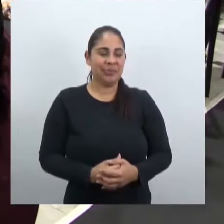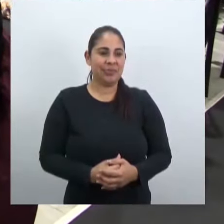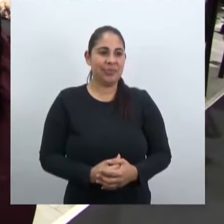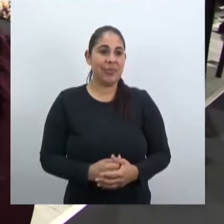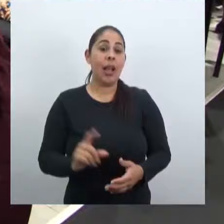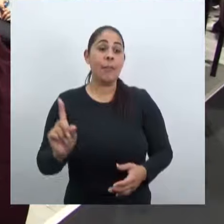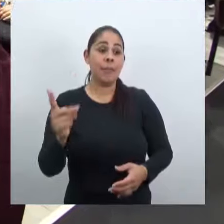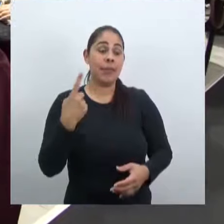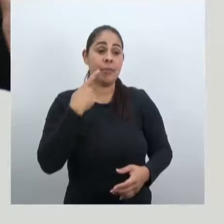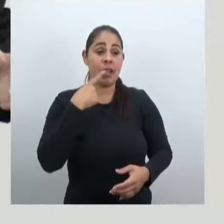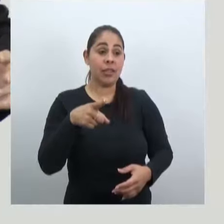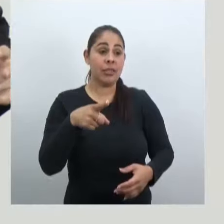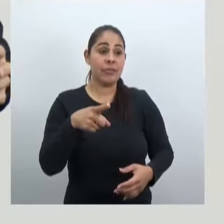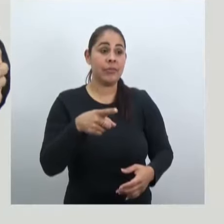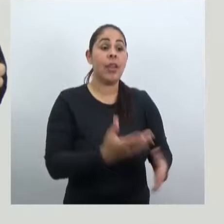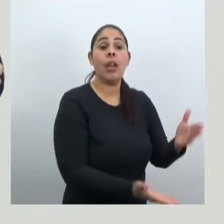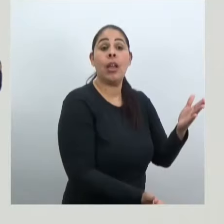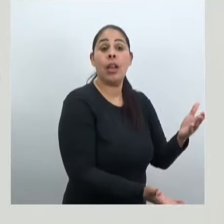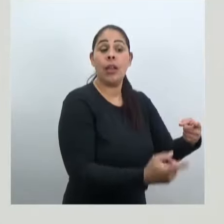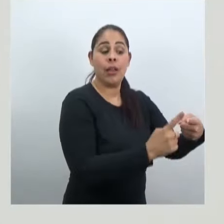Primero di conmigo: viene justicia.